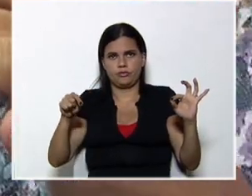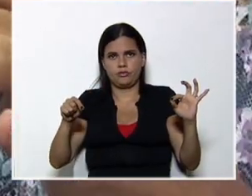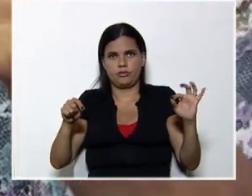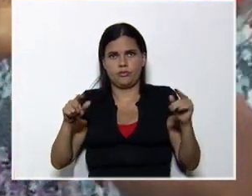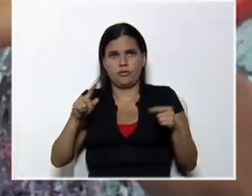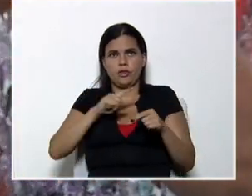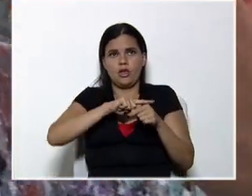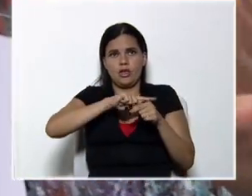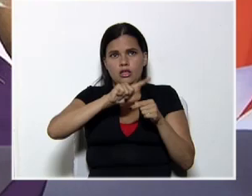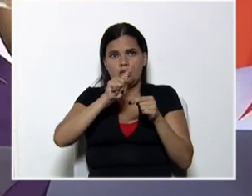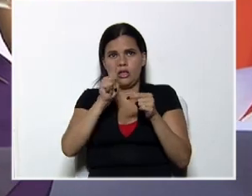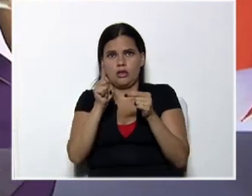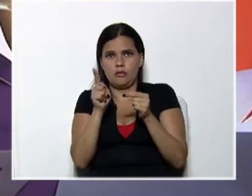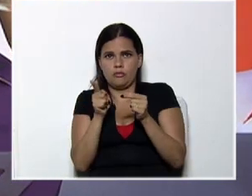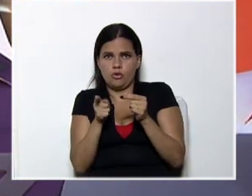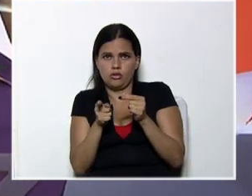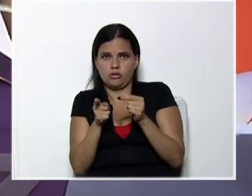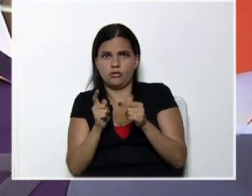transportador,